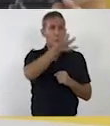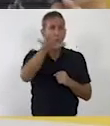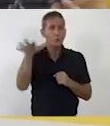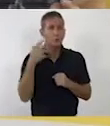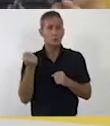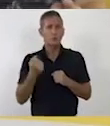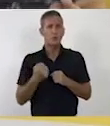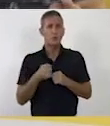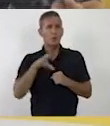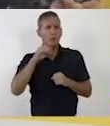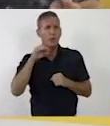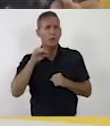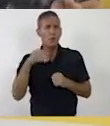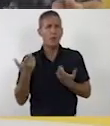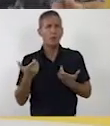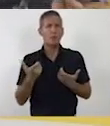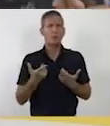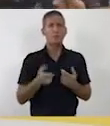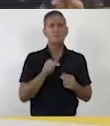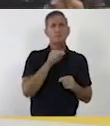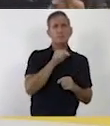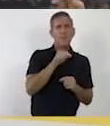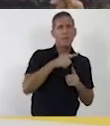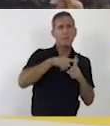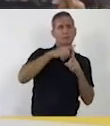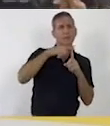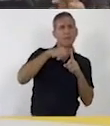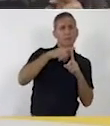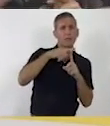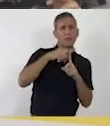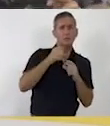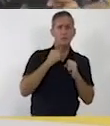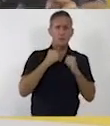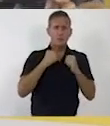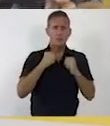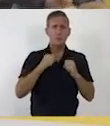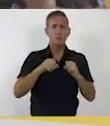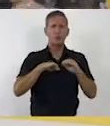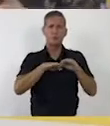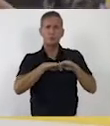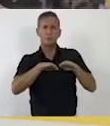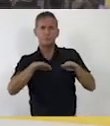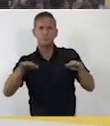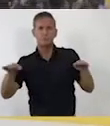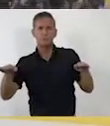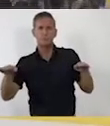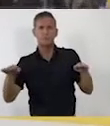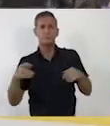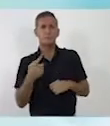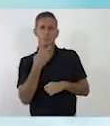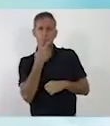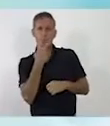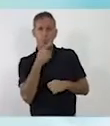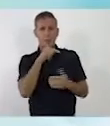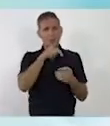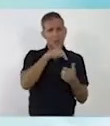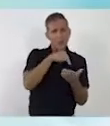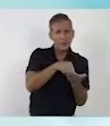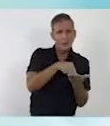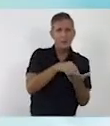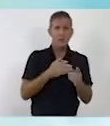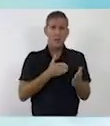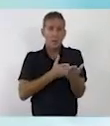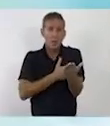estemos hablando de 1 mol de ellas bajo condiciones de temperatura y presión estándar ambiente. Si me siguen hasta ahí, vamos entonces